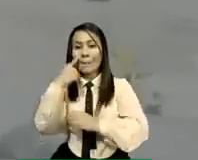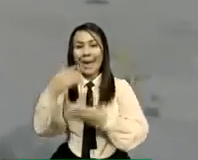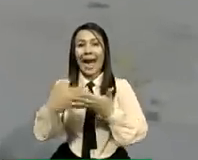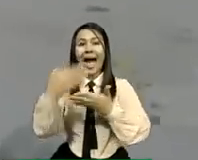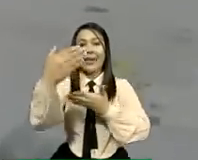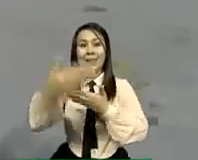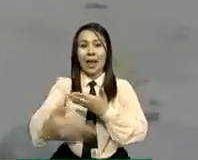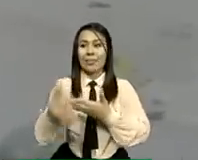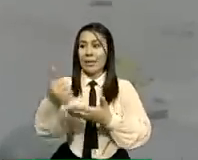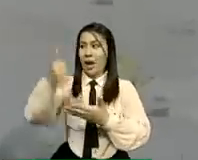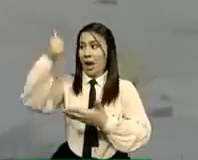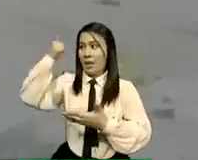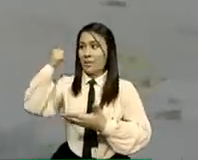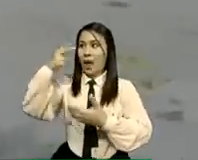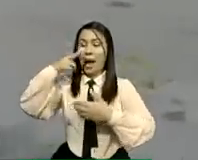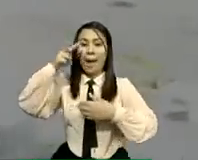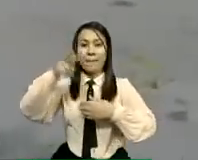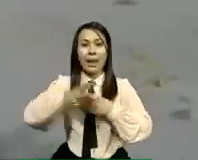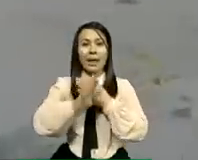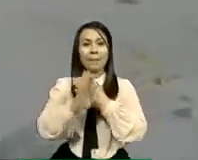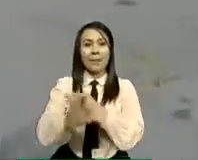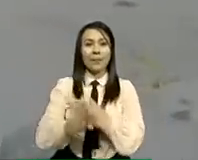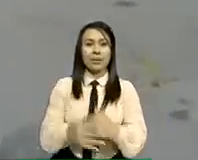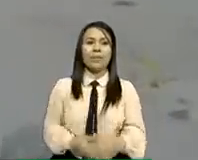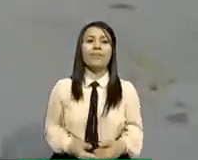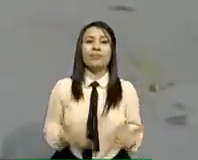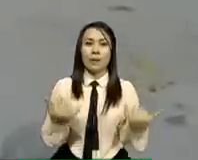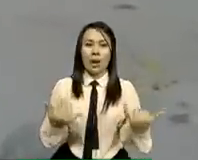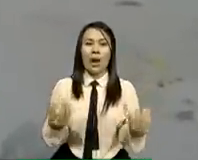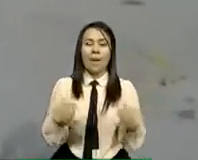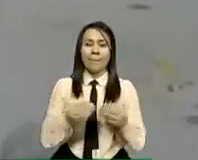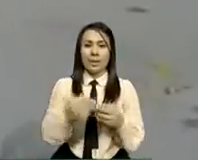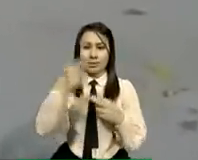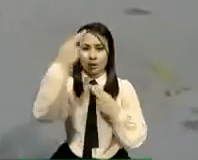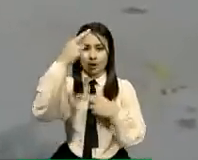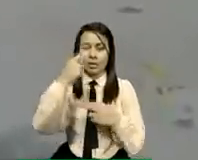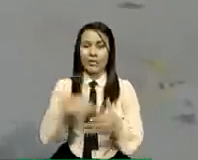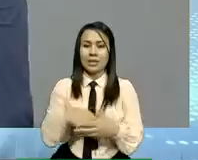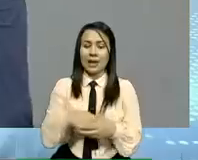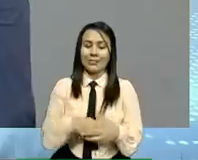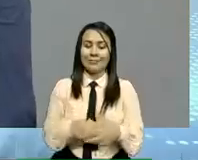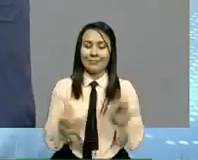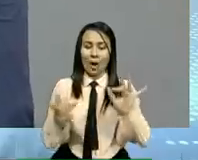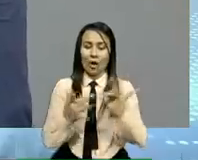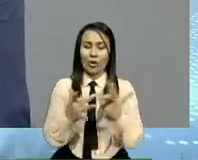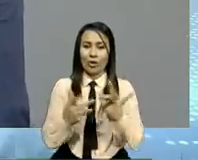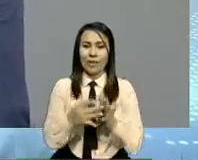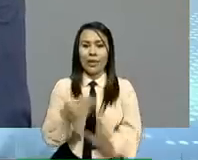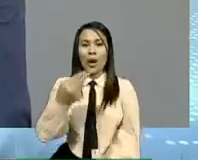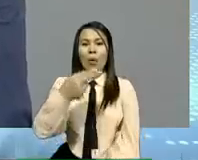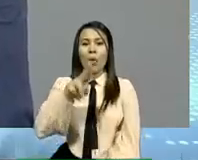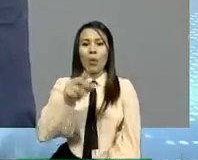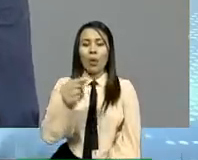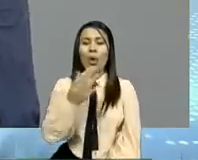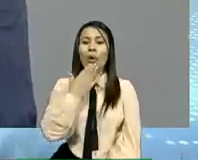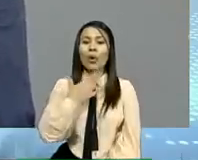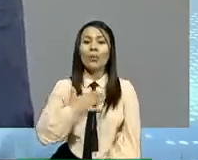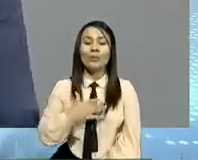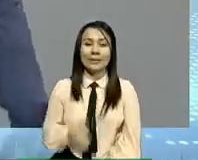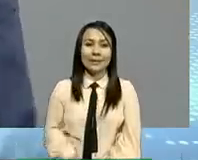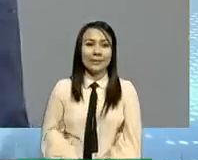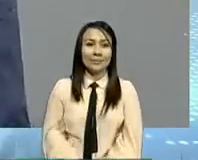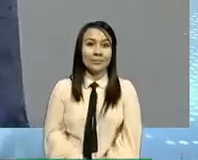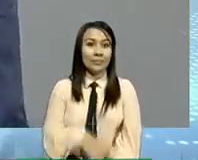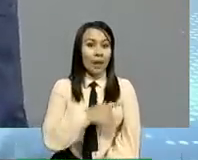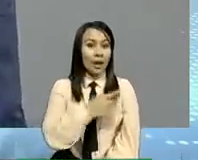atrás pueda también estar prevenido. Por ahora retornamos, compañeros, vamos a estudio. Hugo, mi querido Hugo, usted también, no sé si